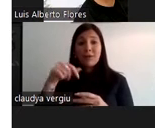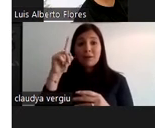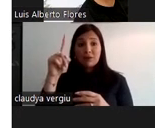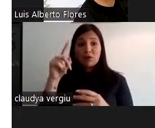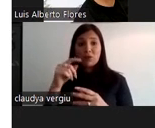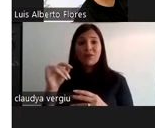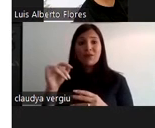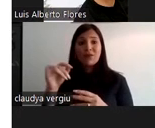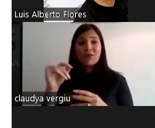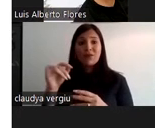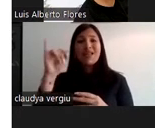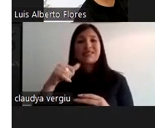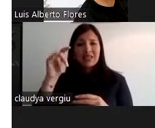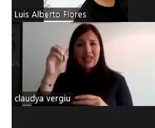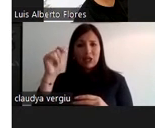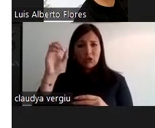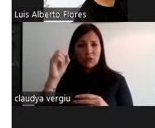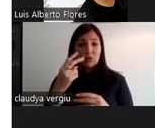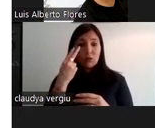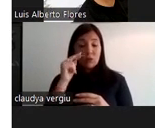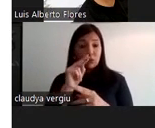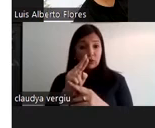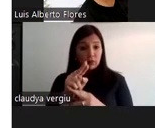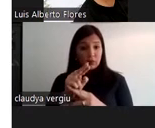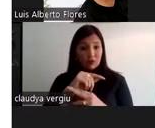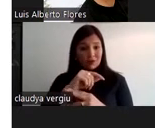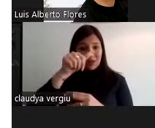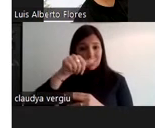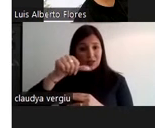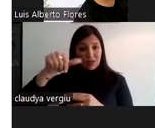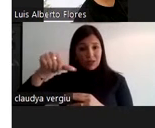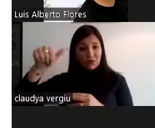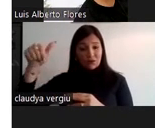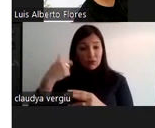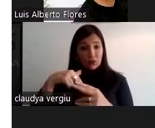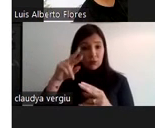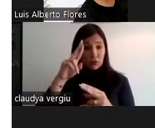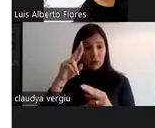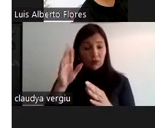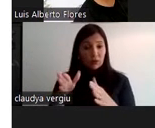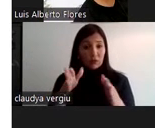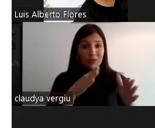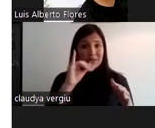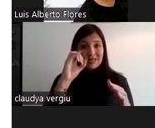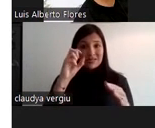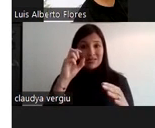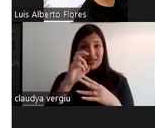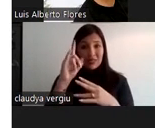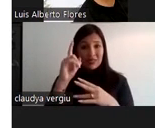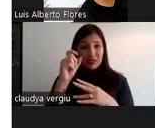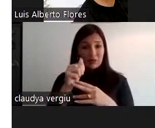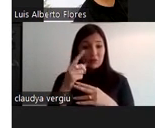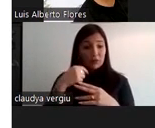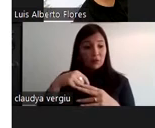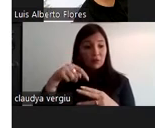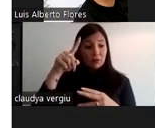sanitario como podemos ver en los el primer gráfico que se encuentra a la izquierda luego de durante el primer